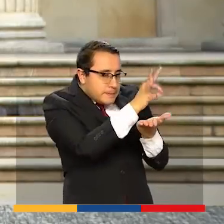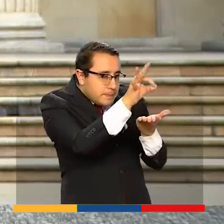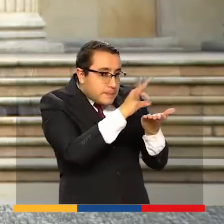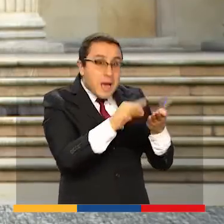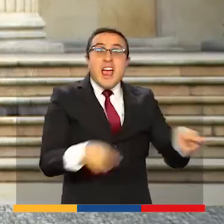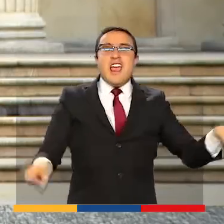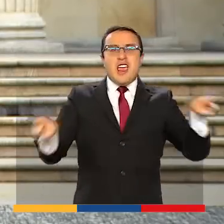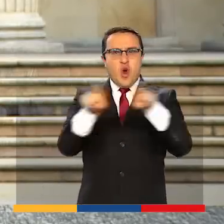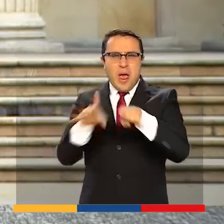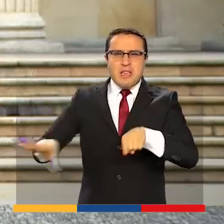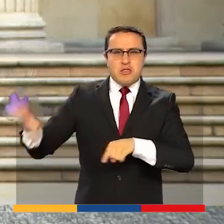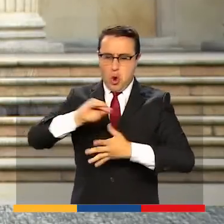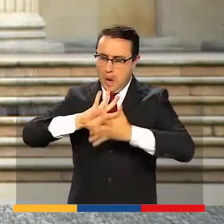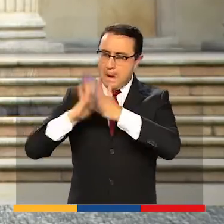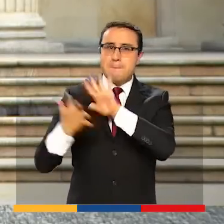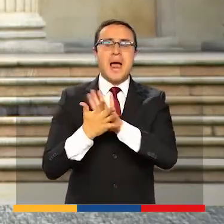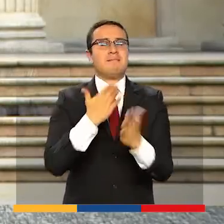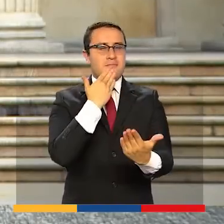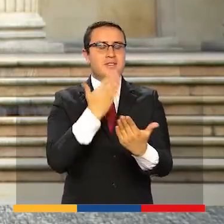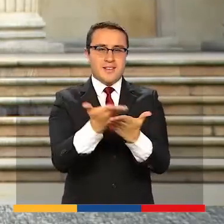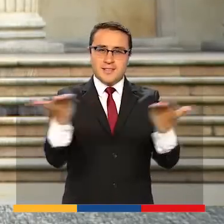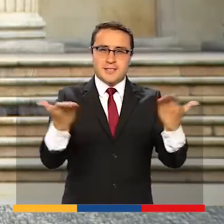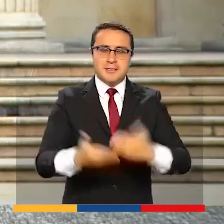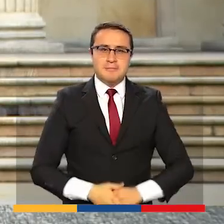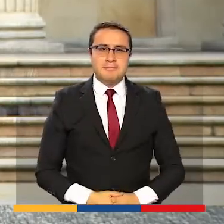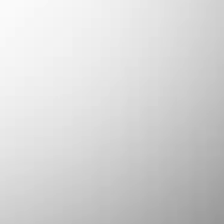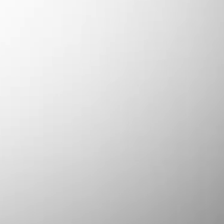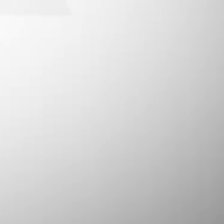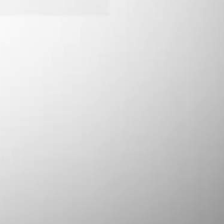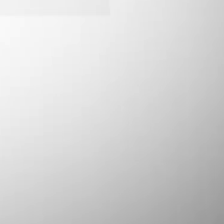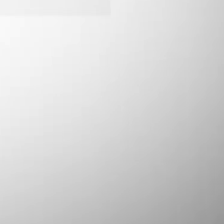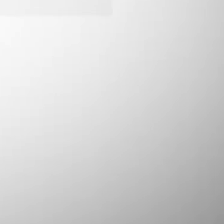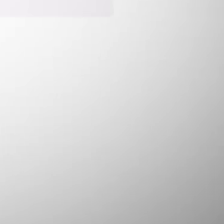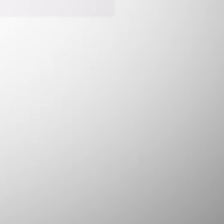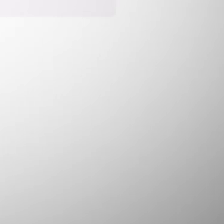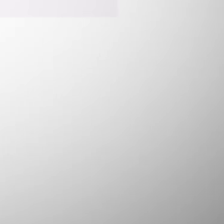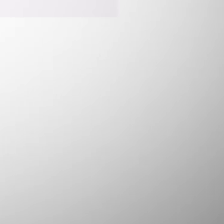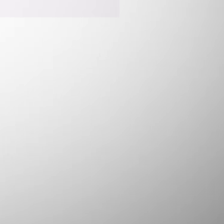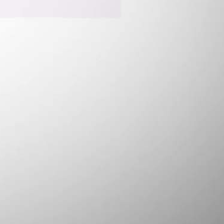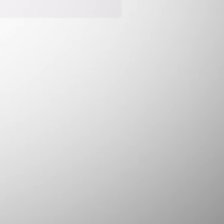de la paz. Muchas gracias.